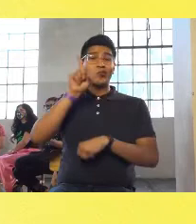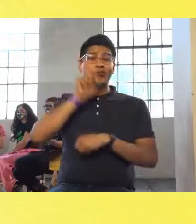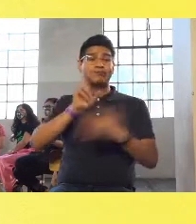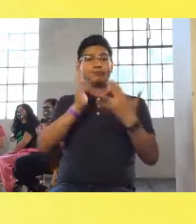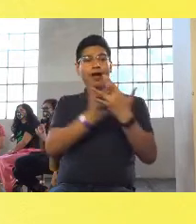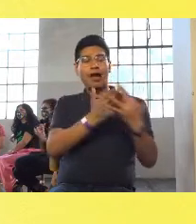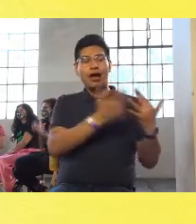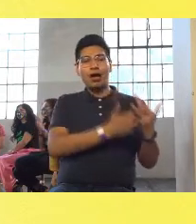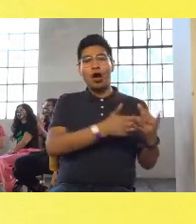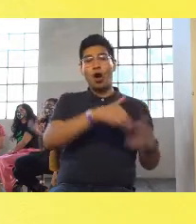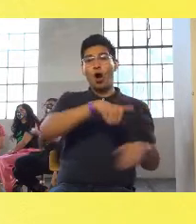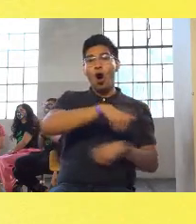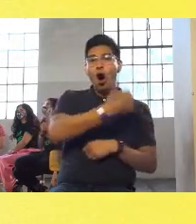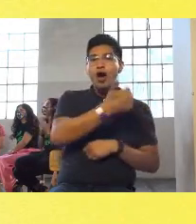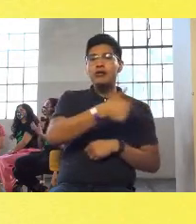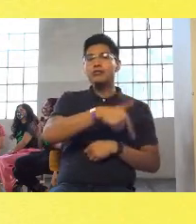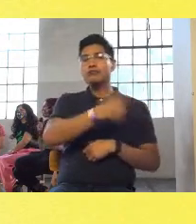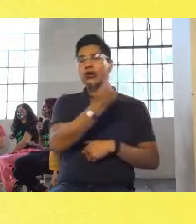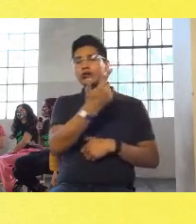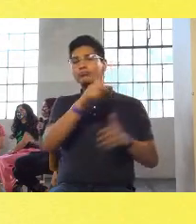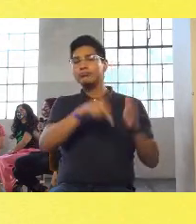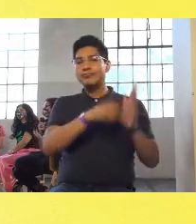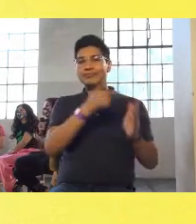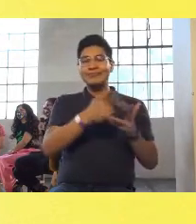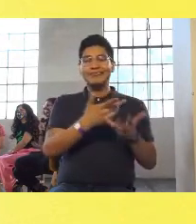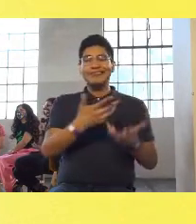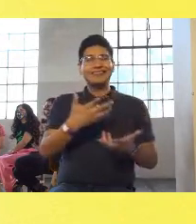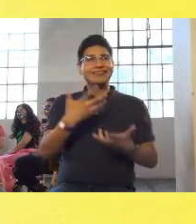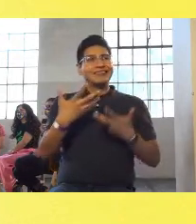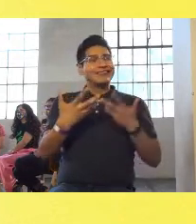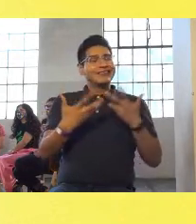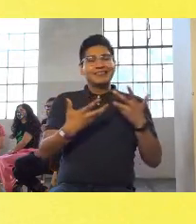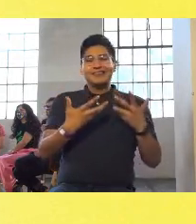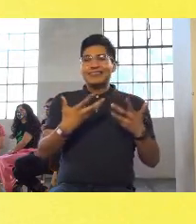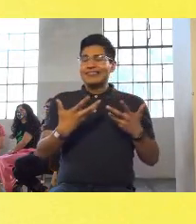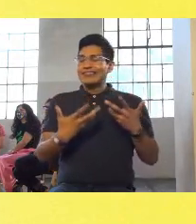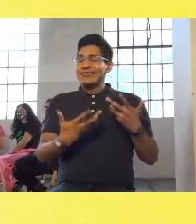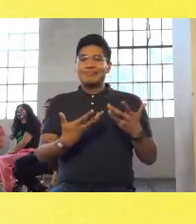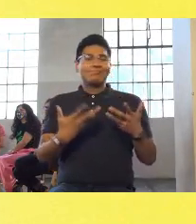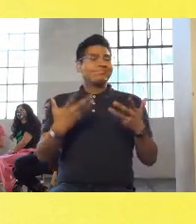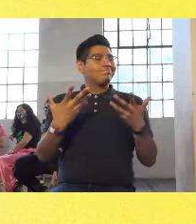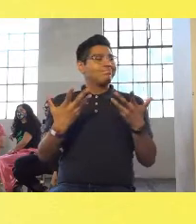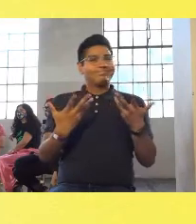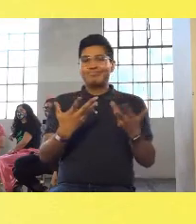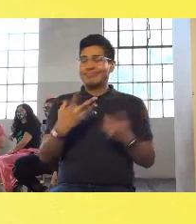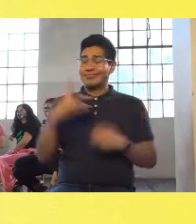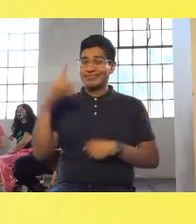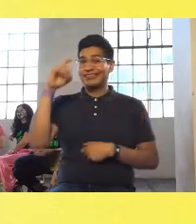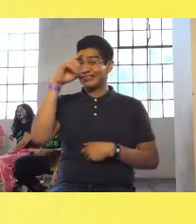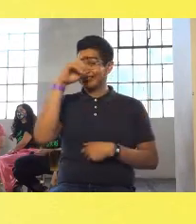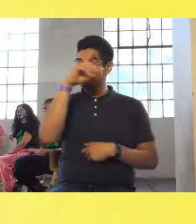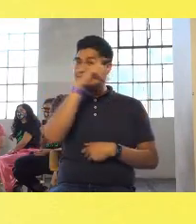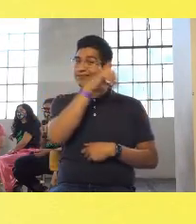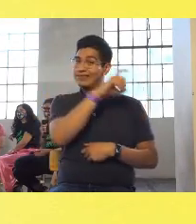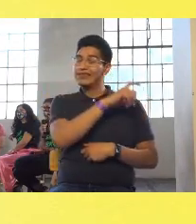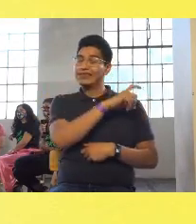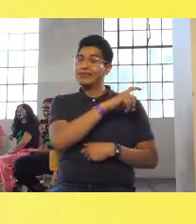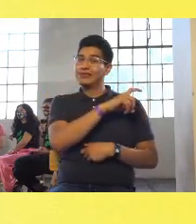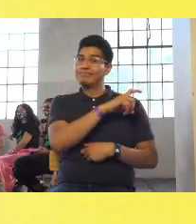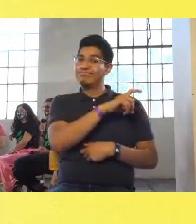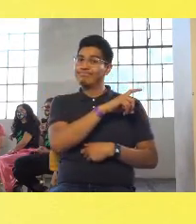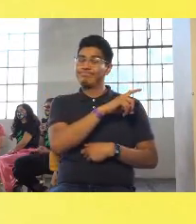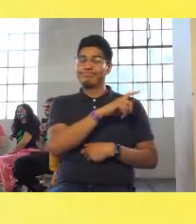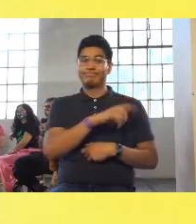es, o sea, no hay palabras para describir ese hecho, ¿no?